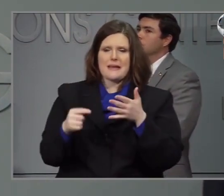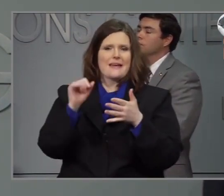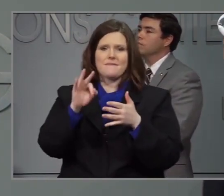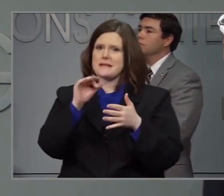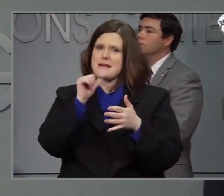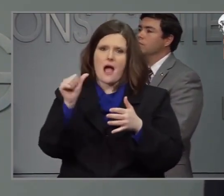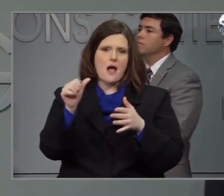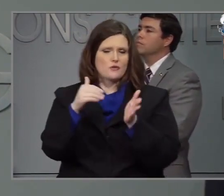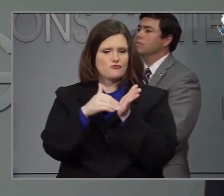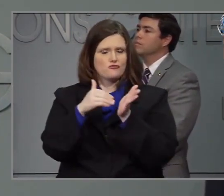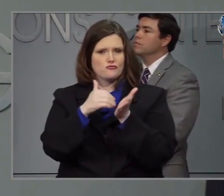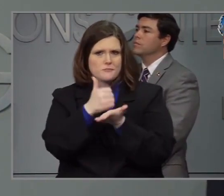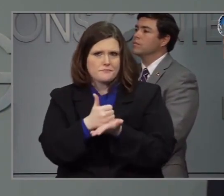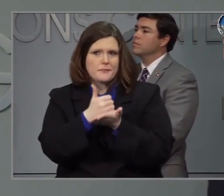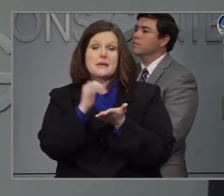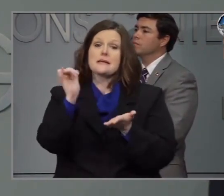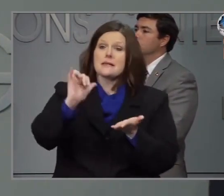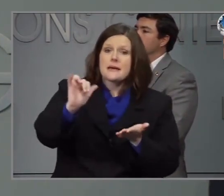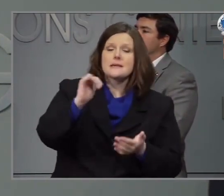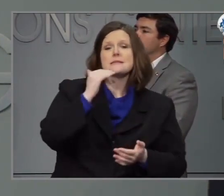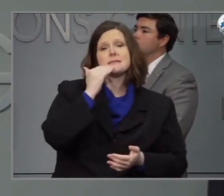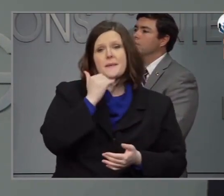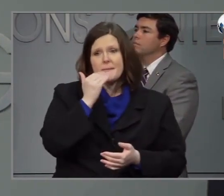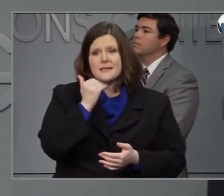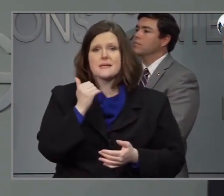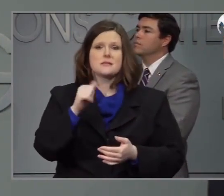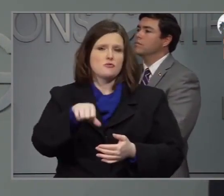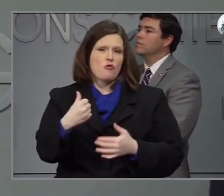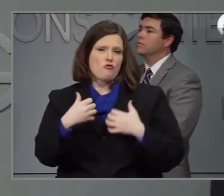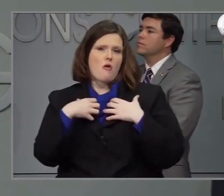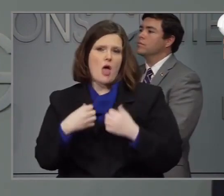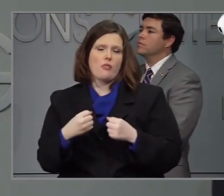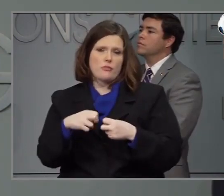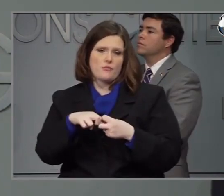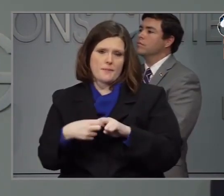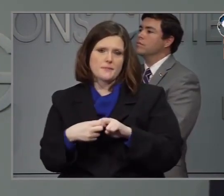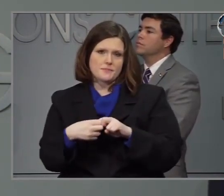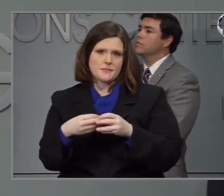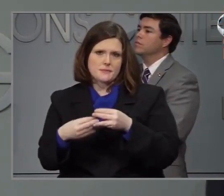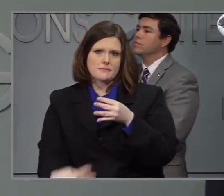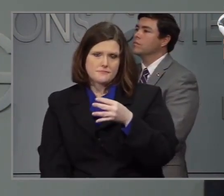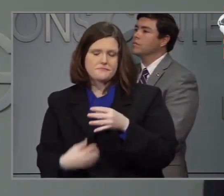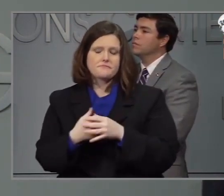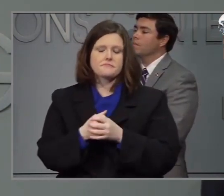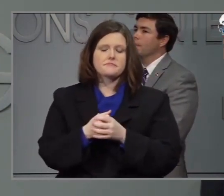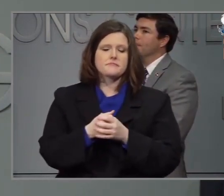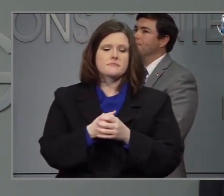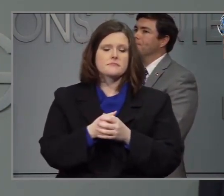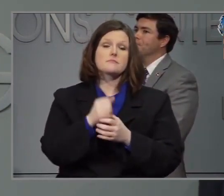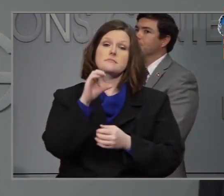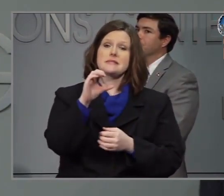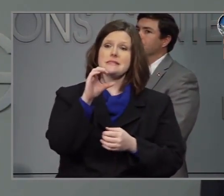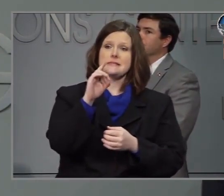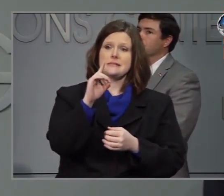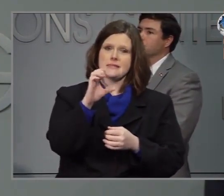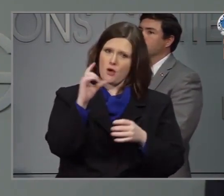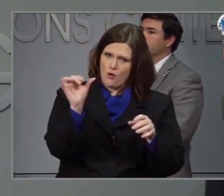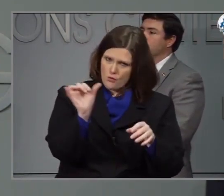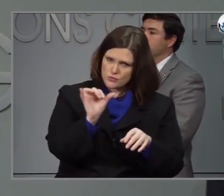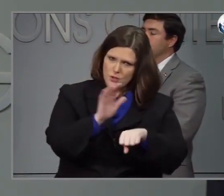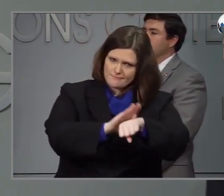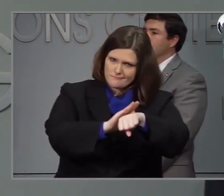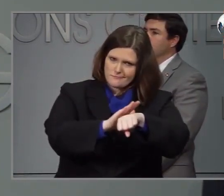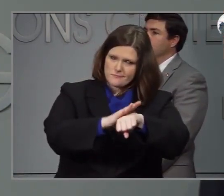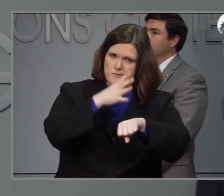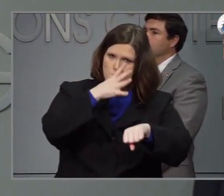subyacentes particularmente si no están controladas como la diabetes la cdc también aconseja